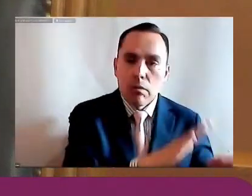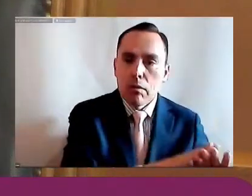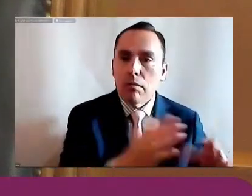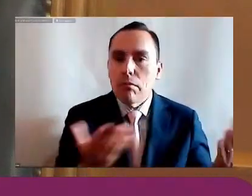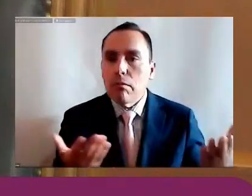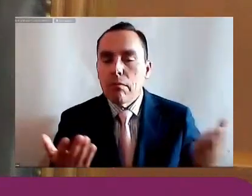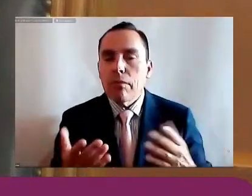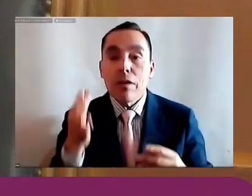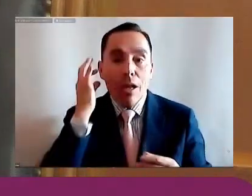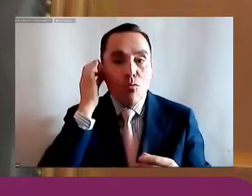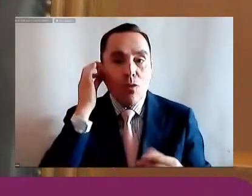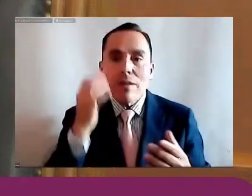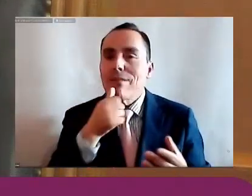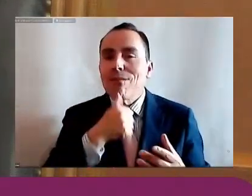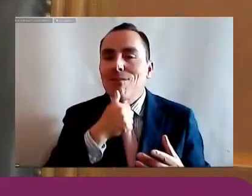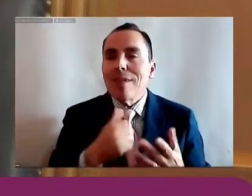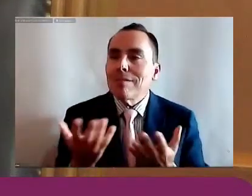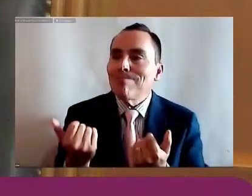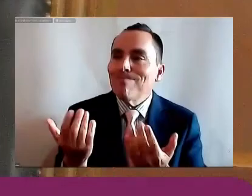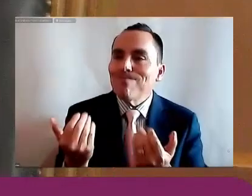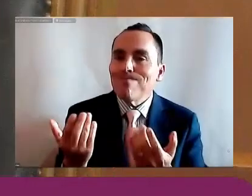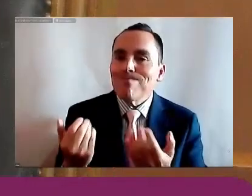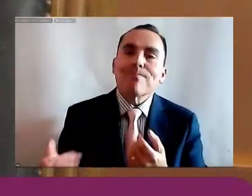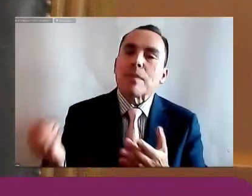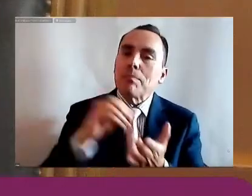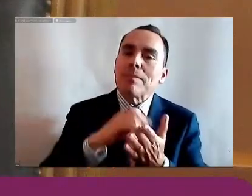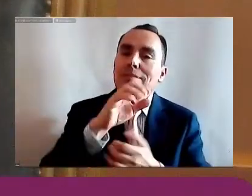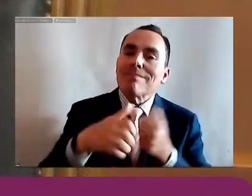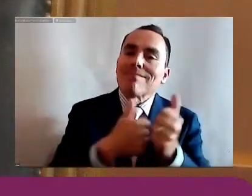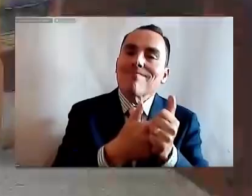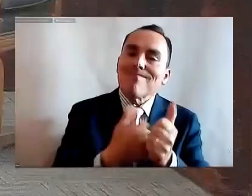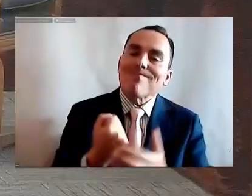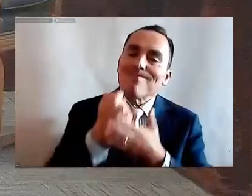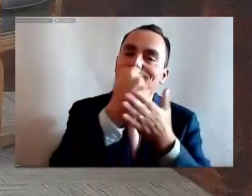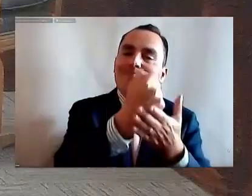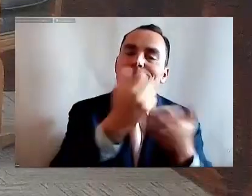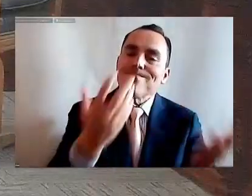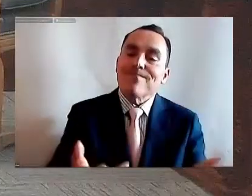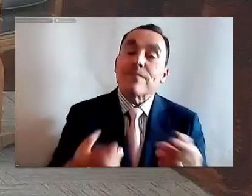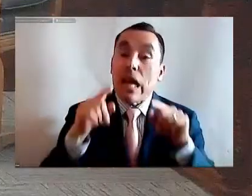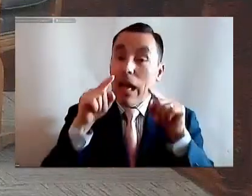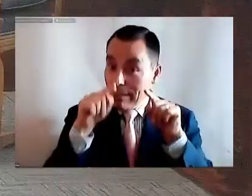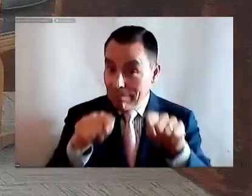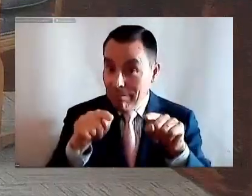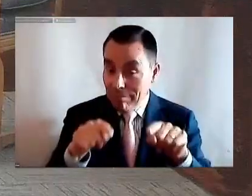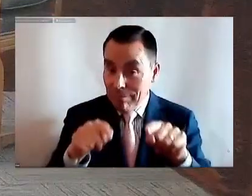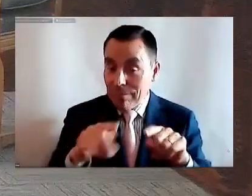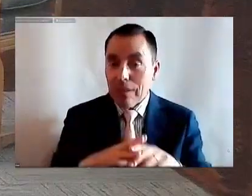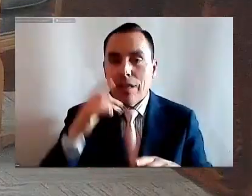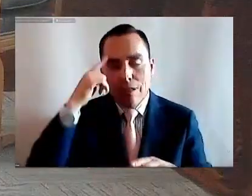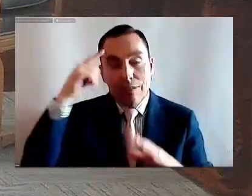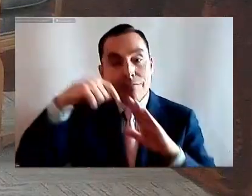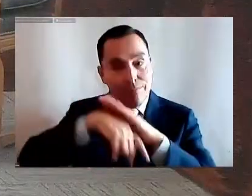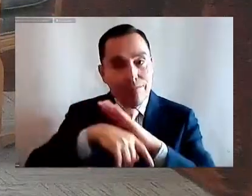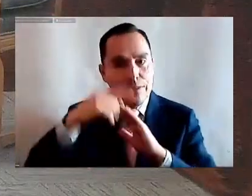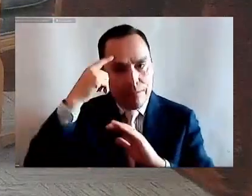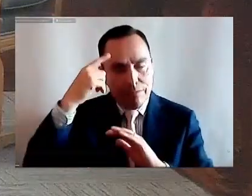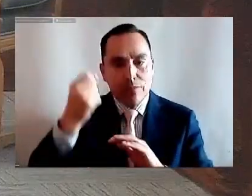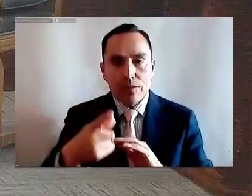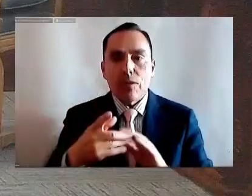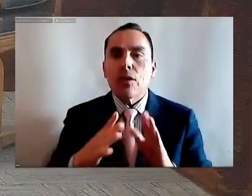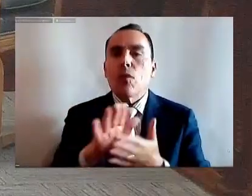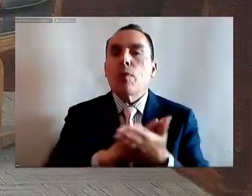¿cómo hacemos para que? Y ahí yo creo que hay una cosa que es interesante, que son, en el fondo no se puede hacer esto a través de un tipo